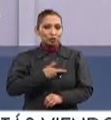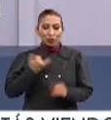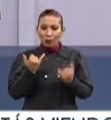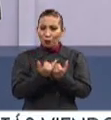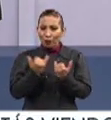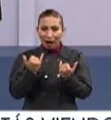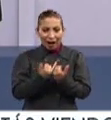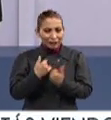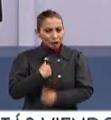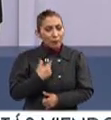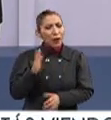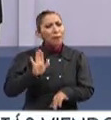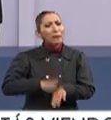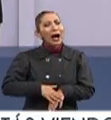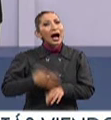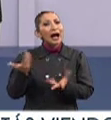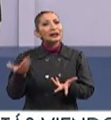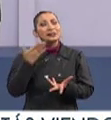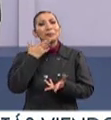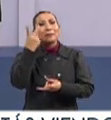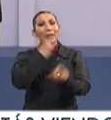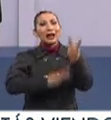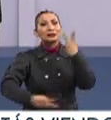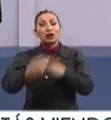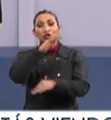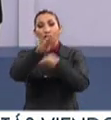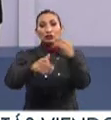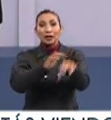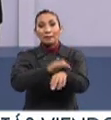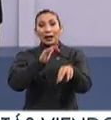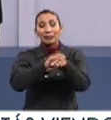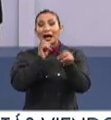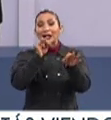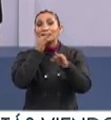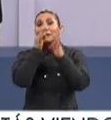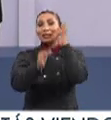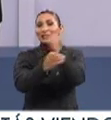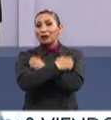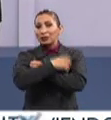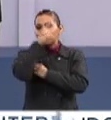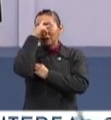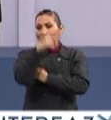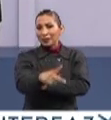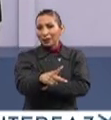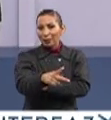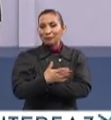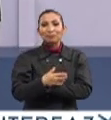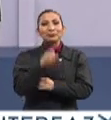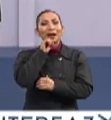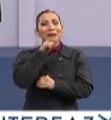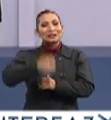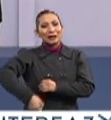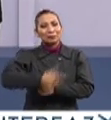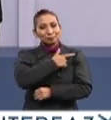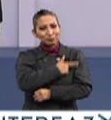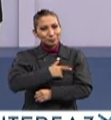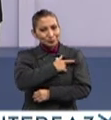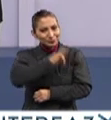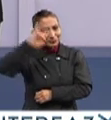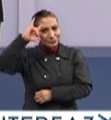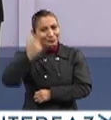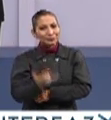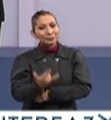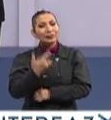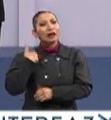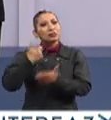de saludarte es mío, pero sobre todo de darles la bienvenida a todos los amigos de la Agencia Informativa de Educación de México. También saludamos con muchísimo gusto a